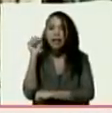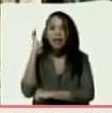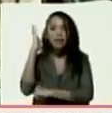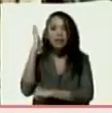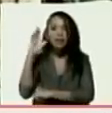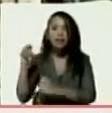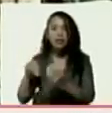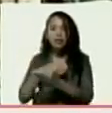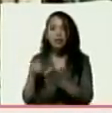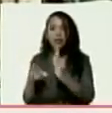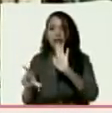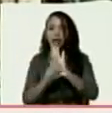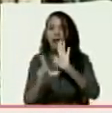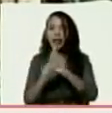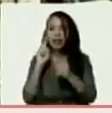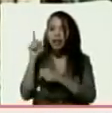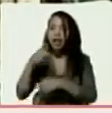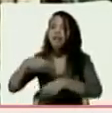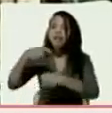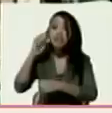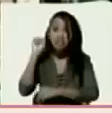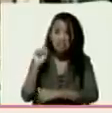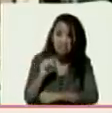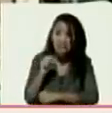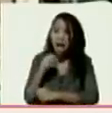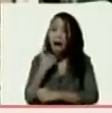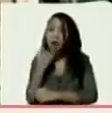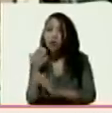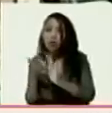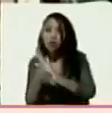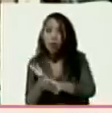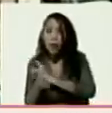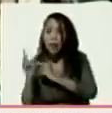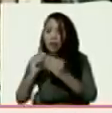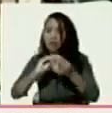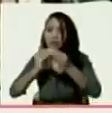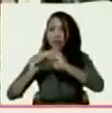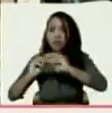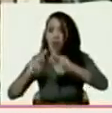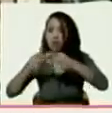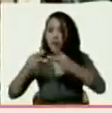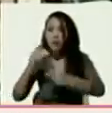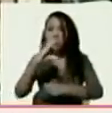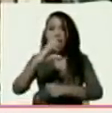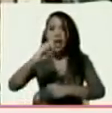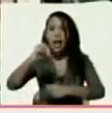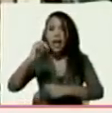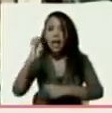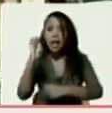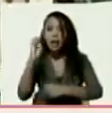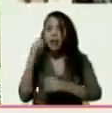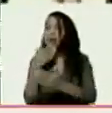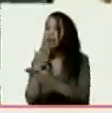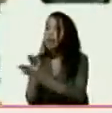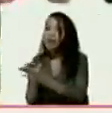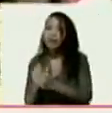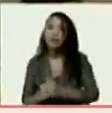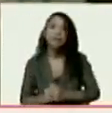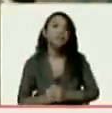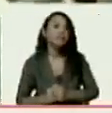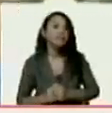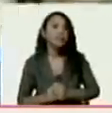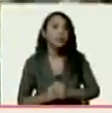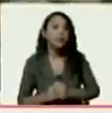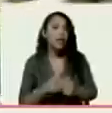de ser afirmativa a esta respuesta, ¿trabajarían en conjunto para la conformación de un nuevo CNE? Gracias. Gracias a